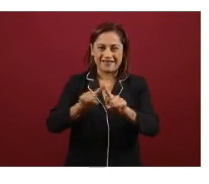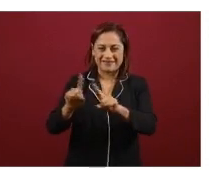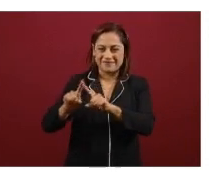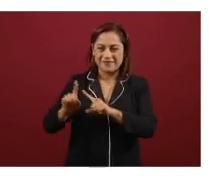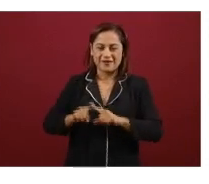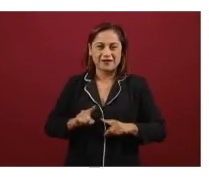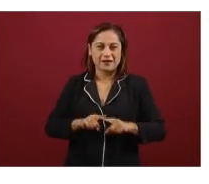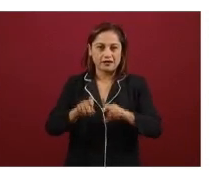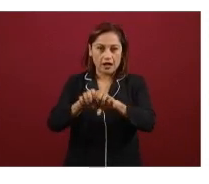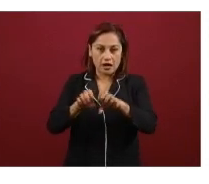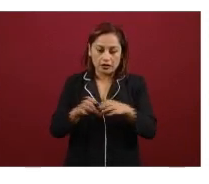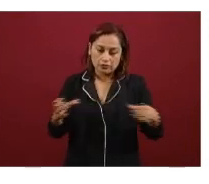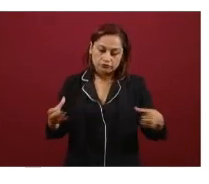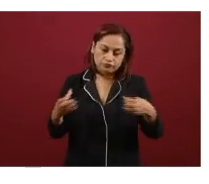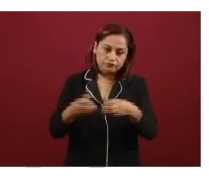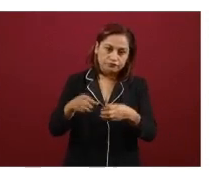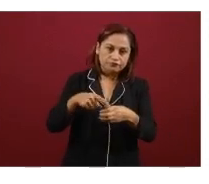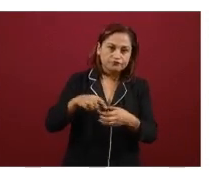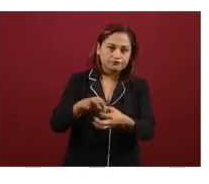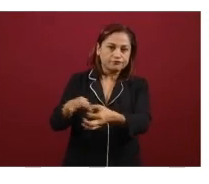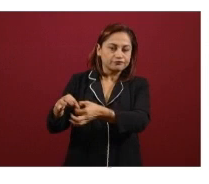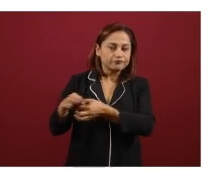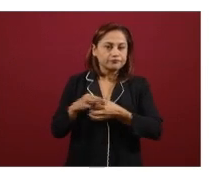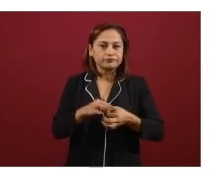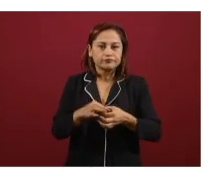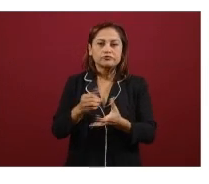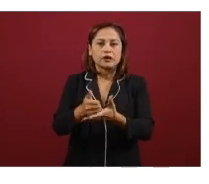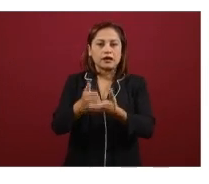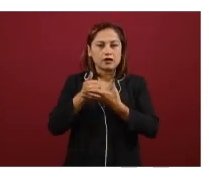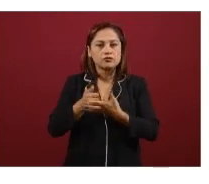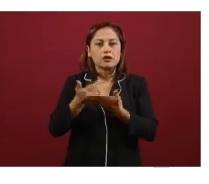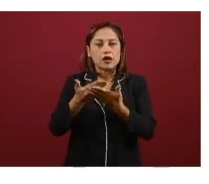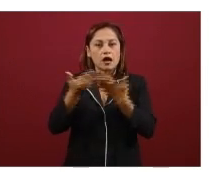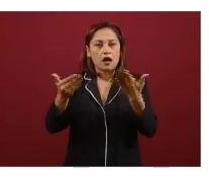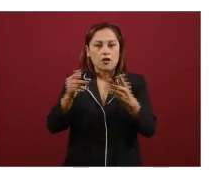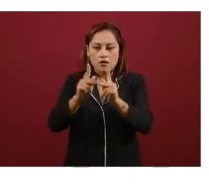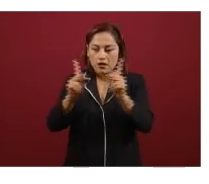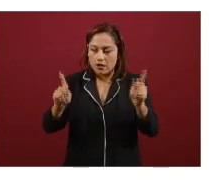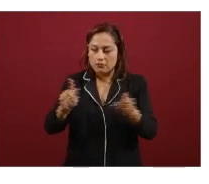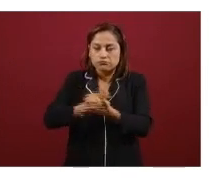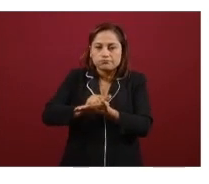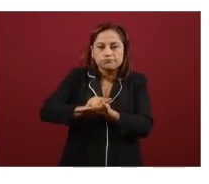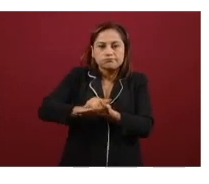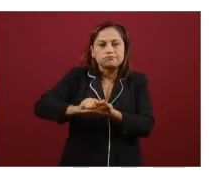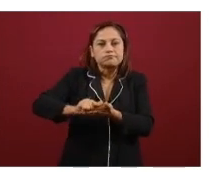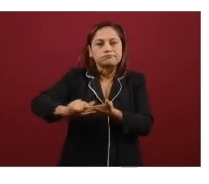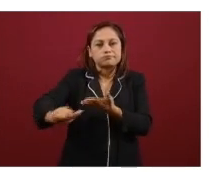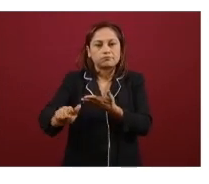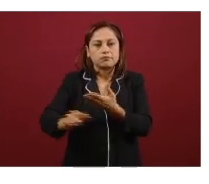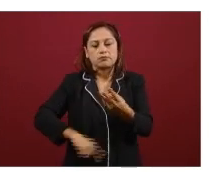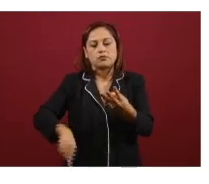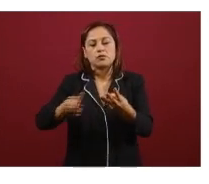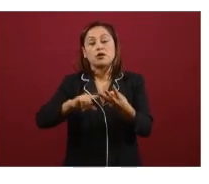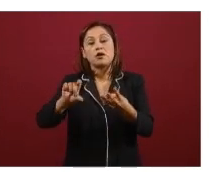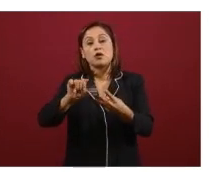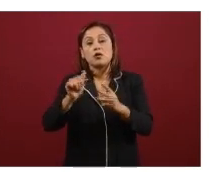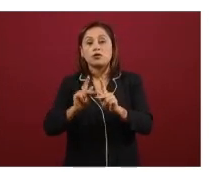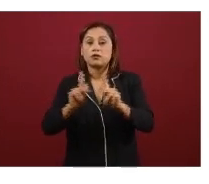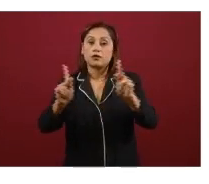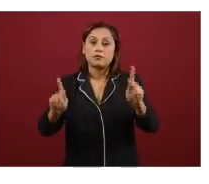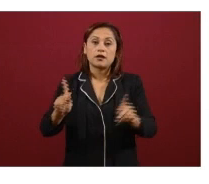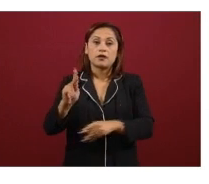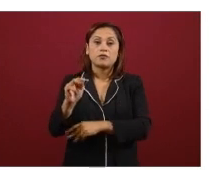comentado, tenemos hoy en día las playas limpias. La que sigue, por favor. Puerto Morelos.